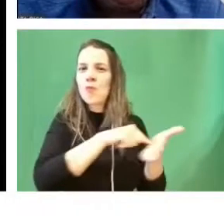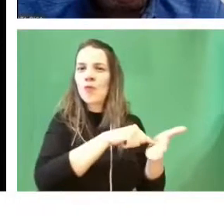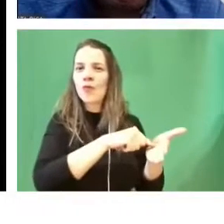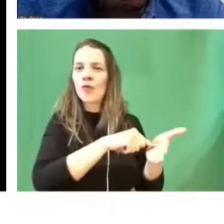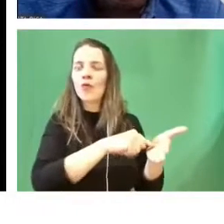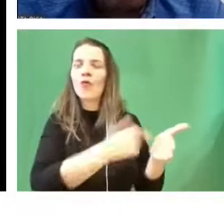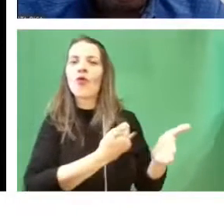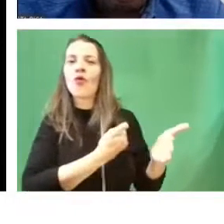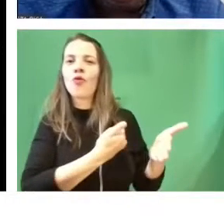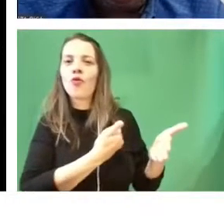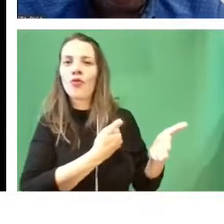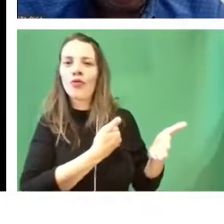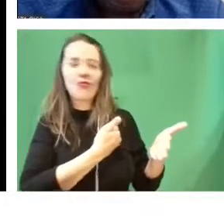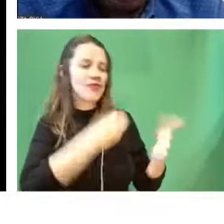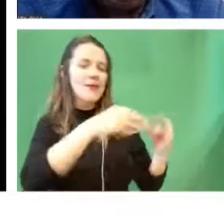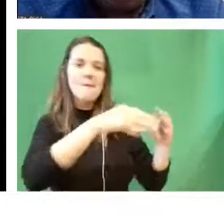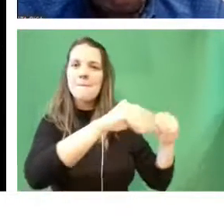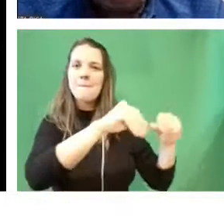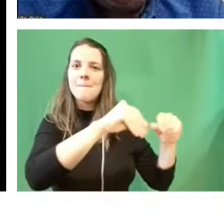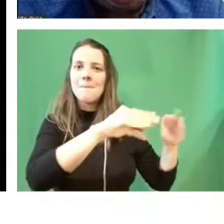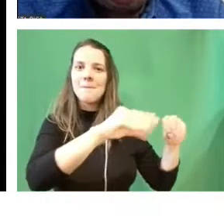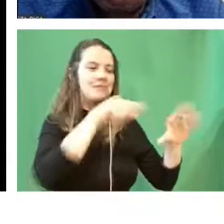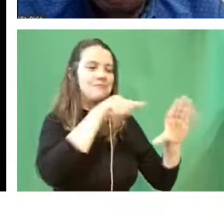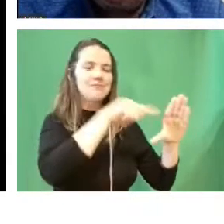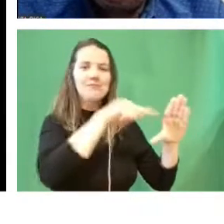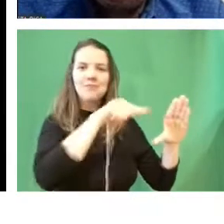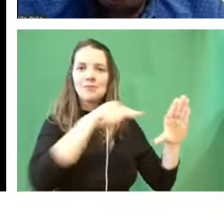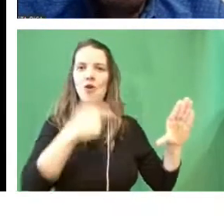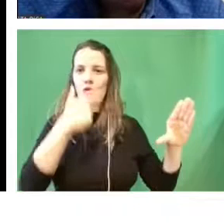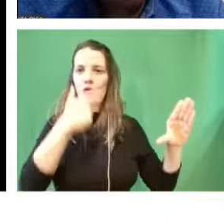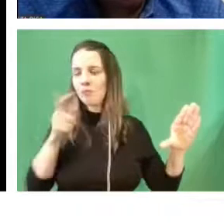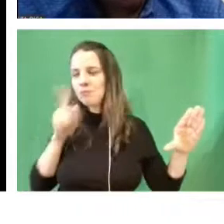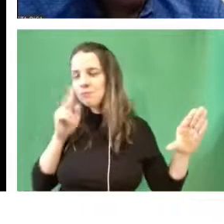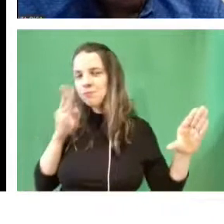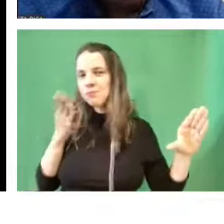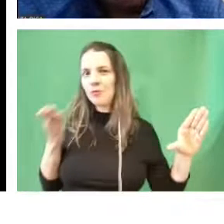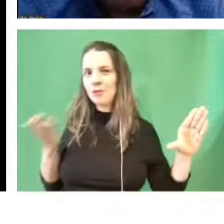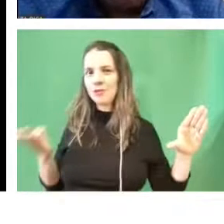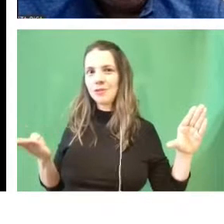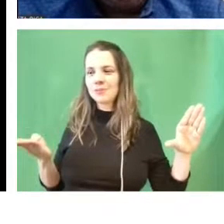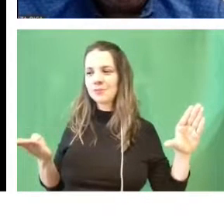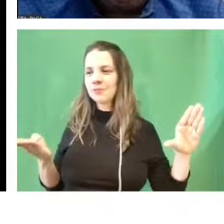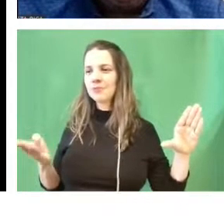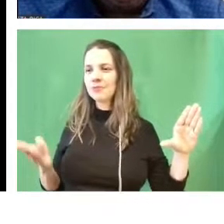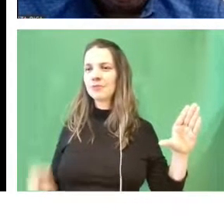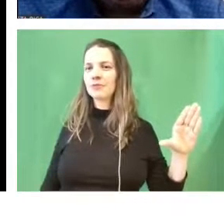Red Costarricense de Turismo Accesible. Si son tan amables, la siguiente filmina.